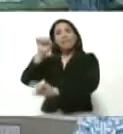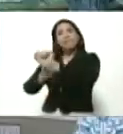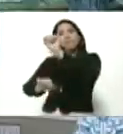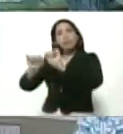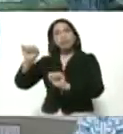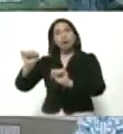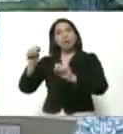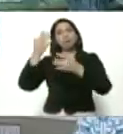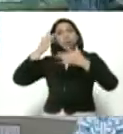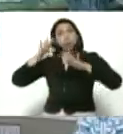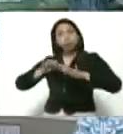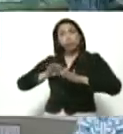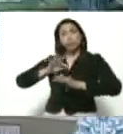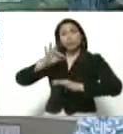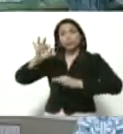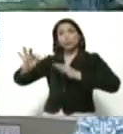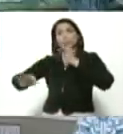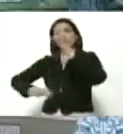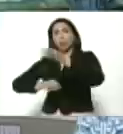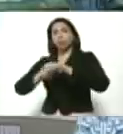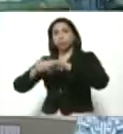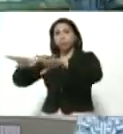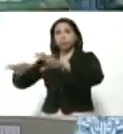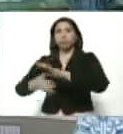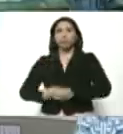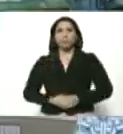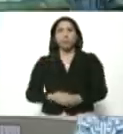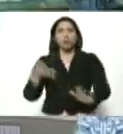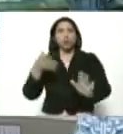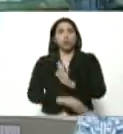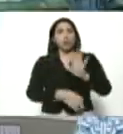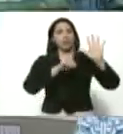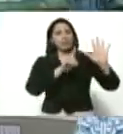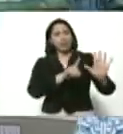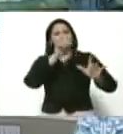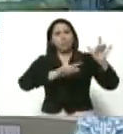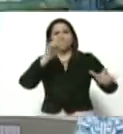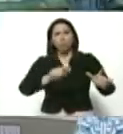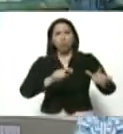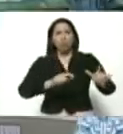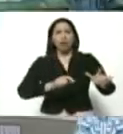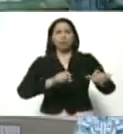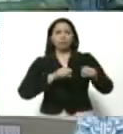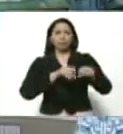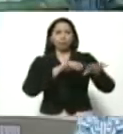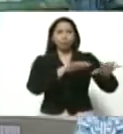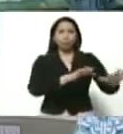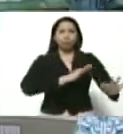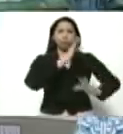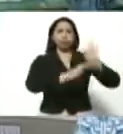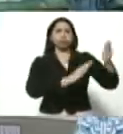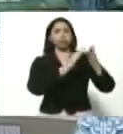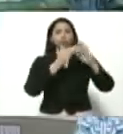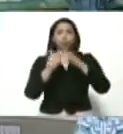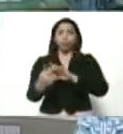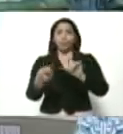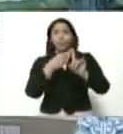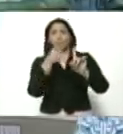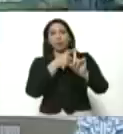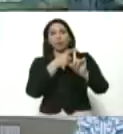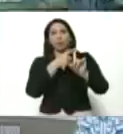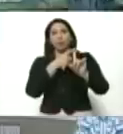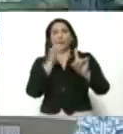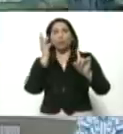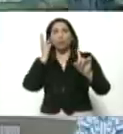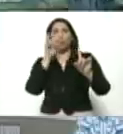posibles cadenas de contagio sobre los seis casos de transmisión comunitaria el primero de ellos es